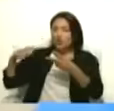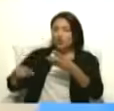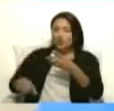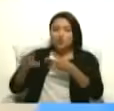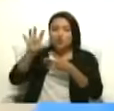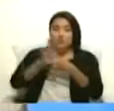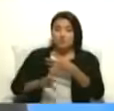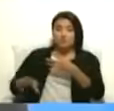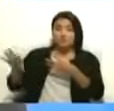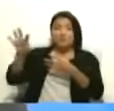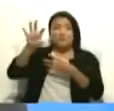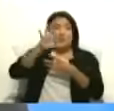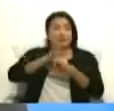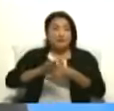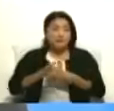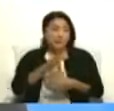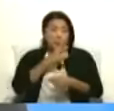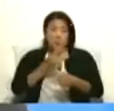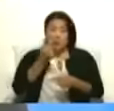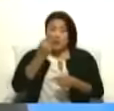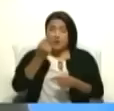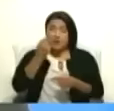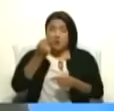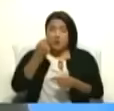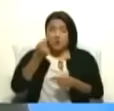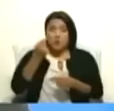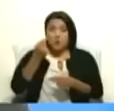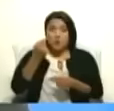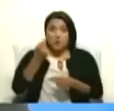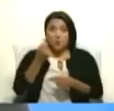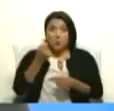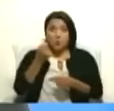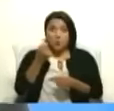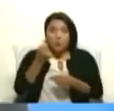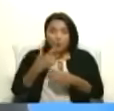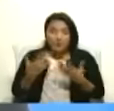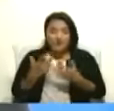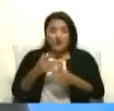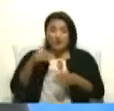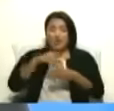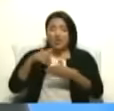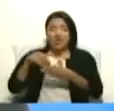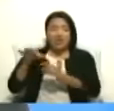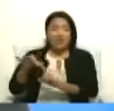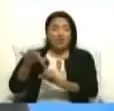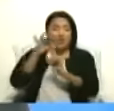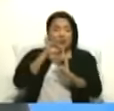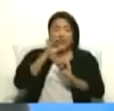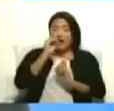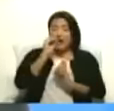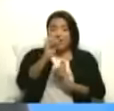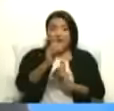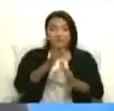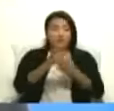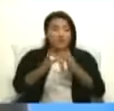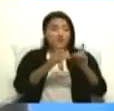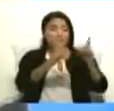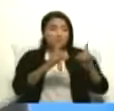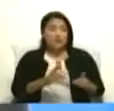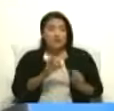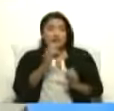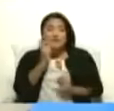continente no existe una sola ocasión para elegir absolutamente a nadie ni para decidir sobre absolutamente